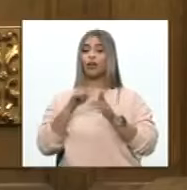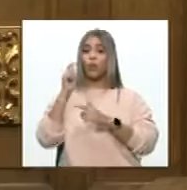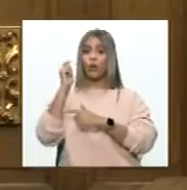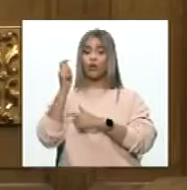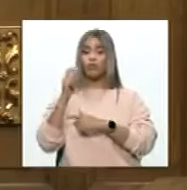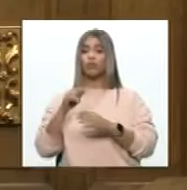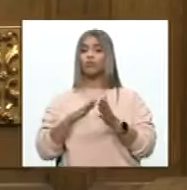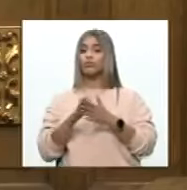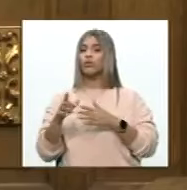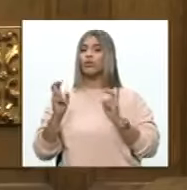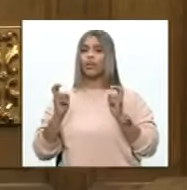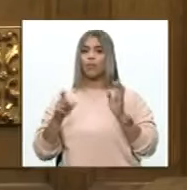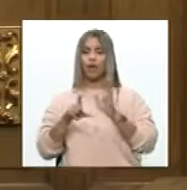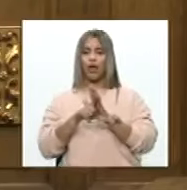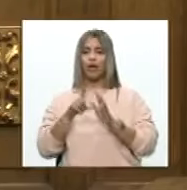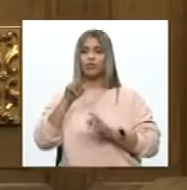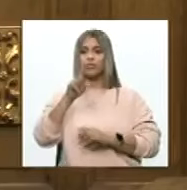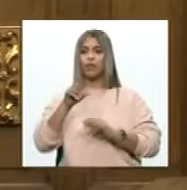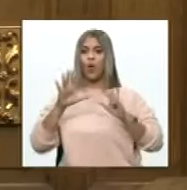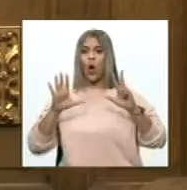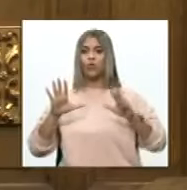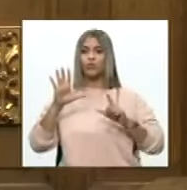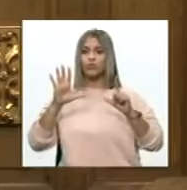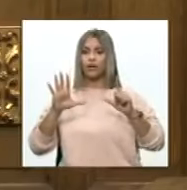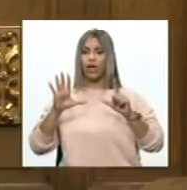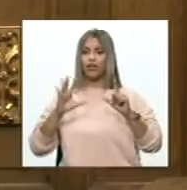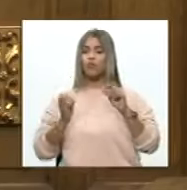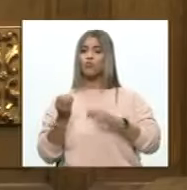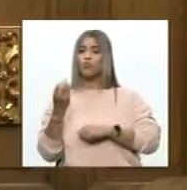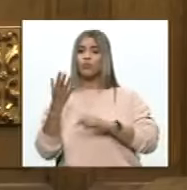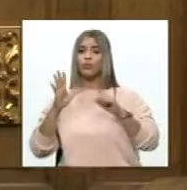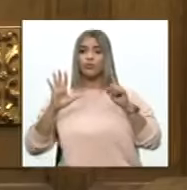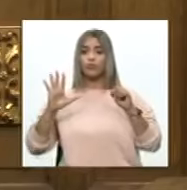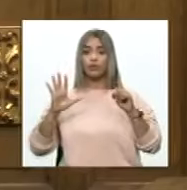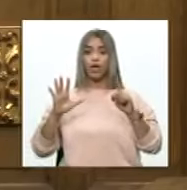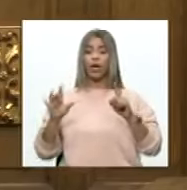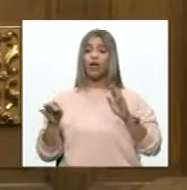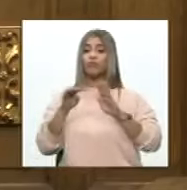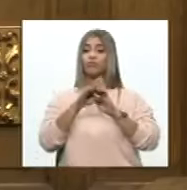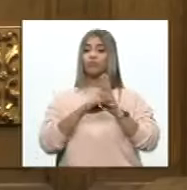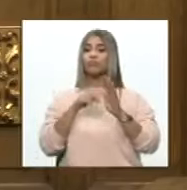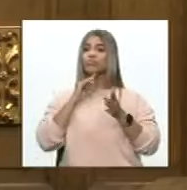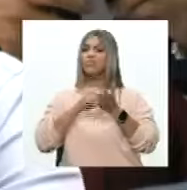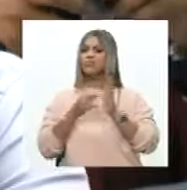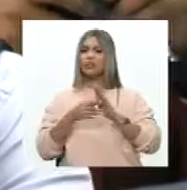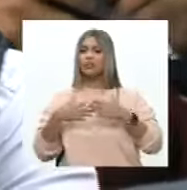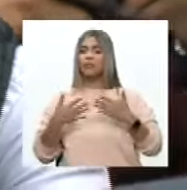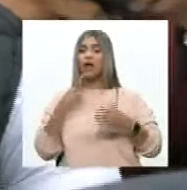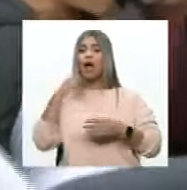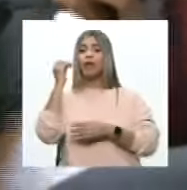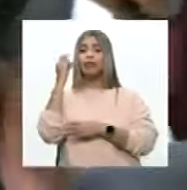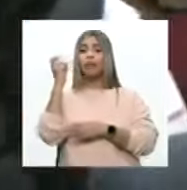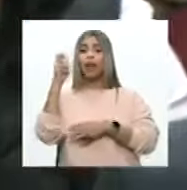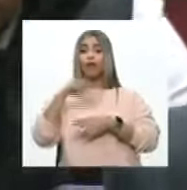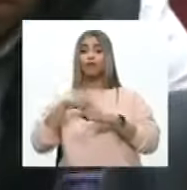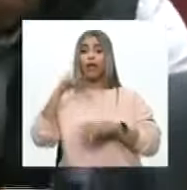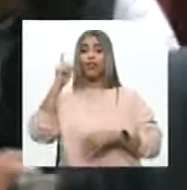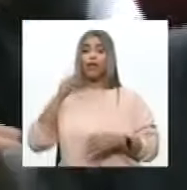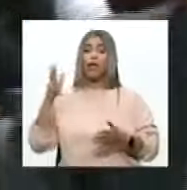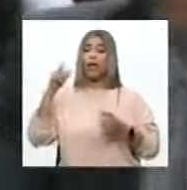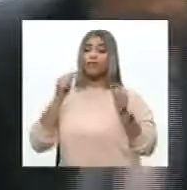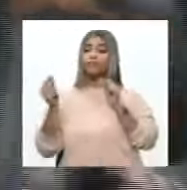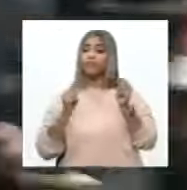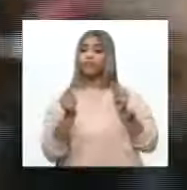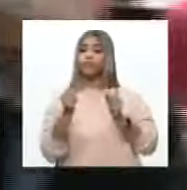el fundamento legal 187, numeral 6, dice: corresponde a la Asamblea Nacional discutir y aprobar el